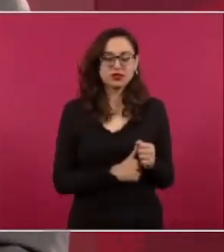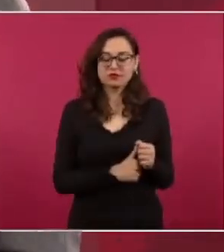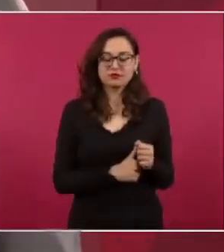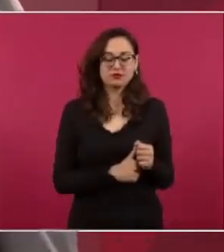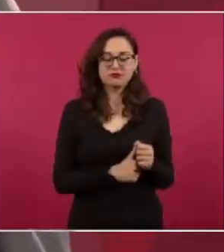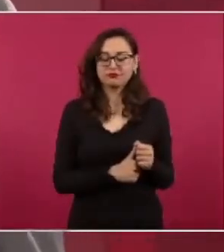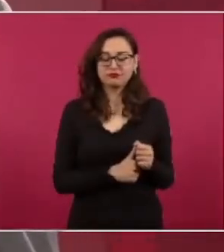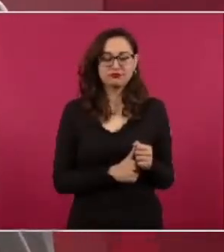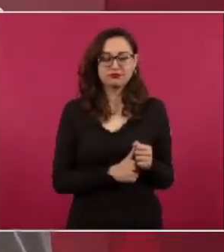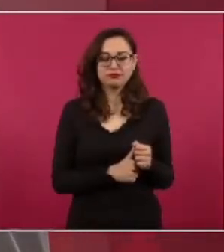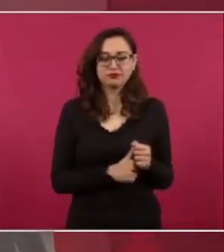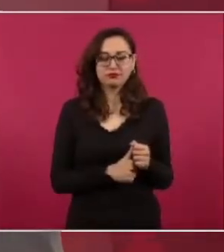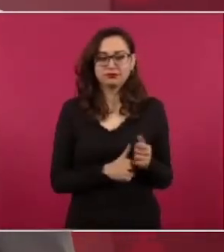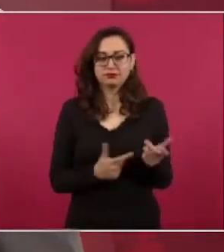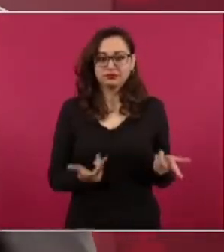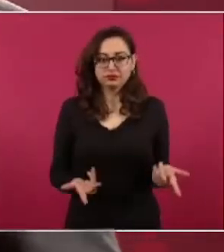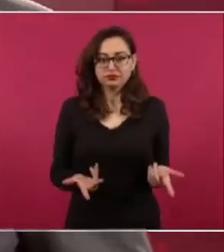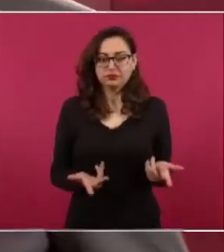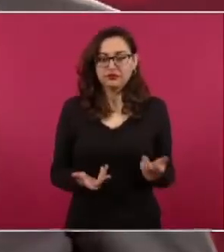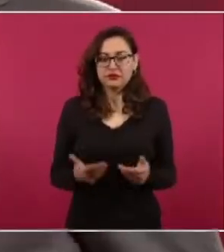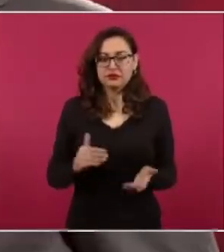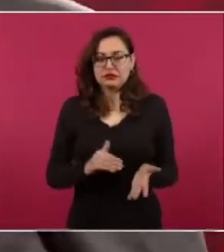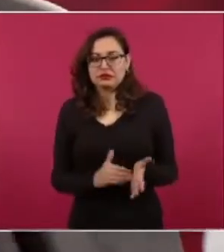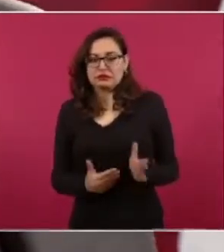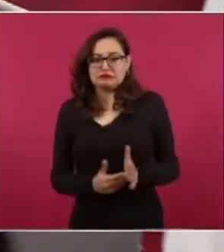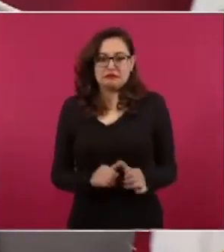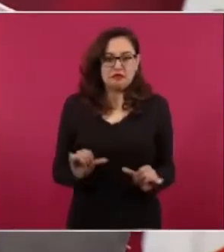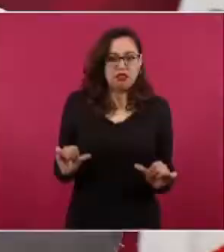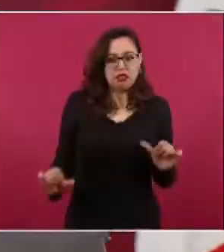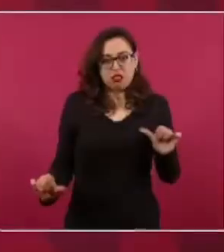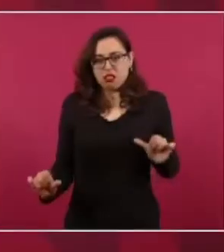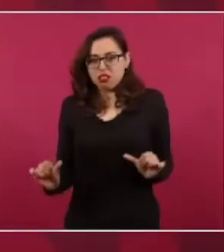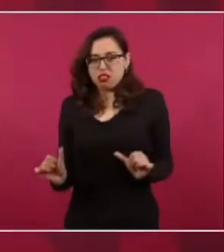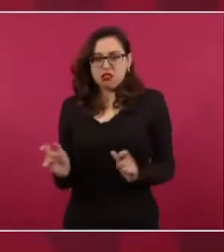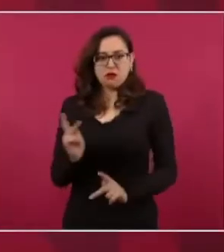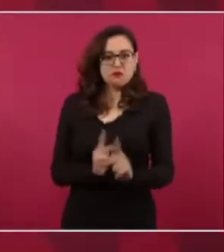por muchos prestanombres y demás. No.